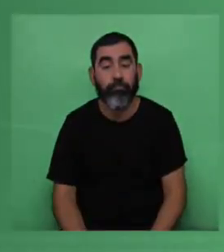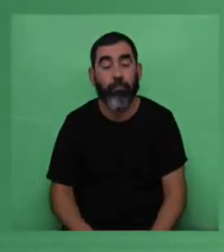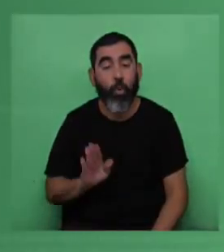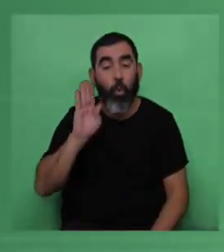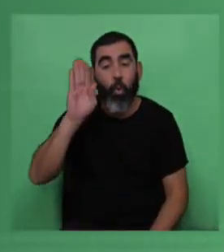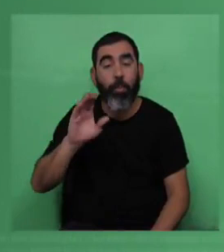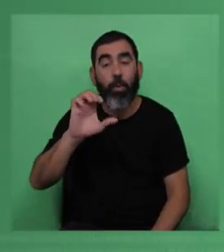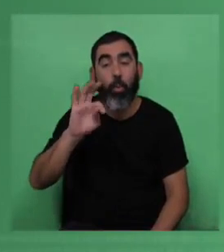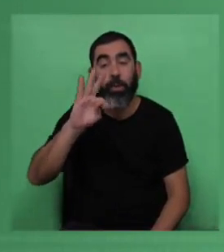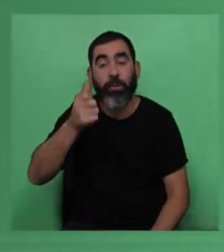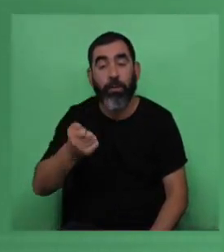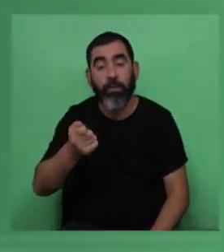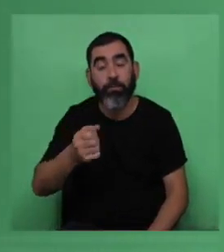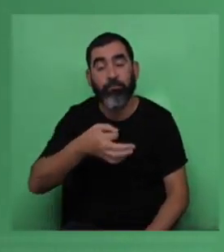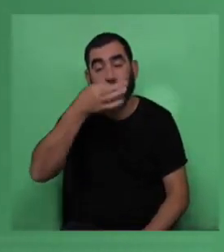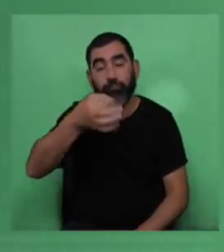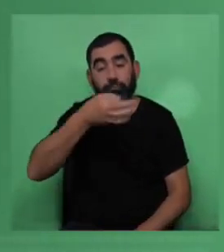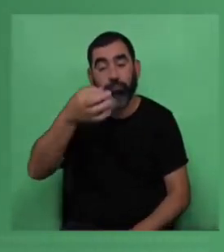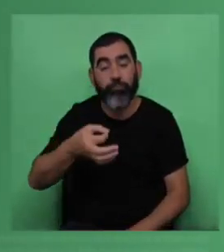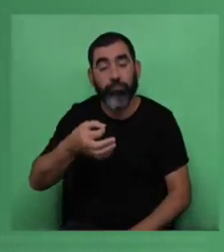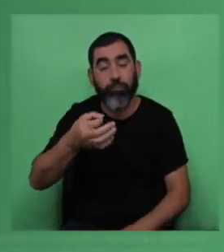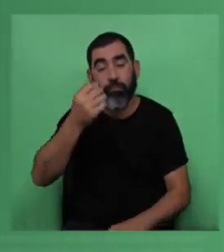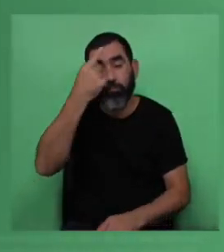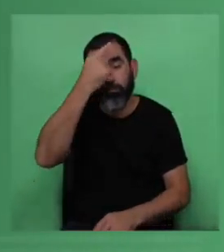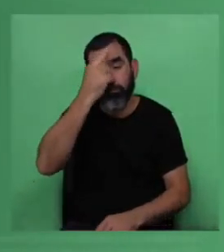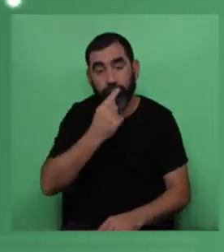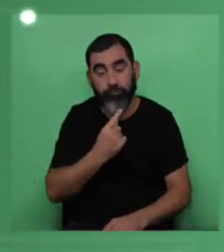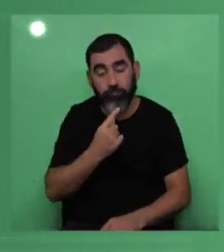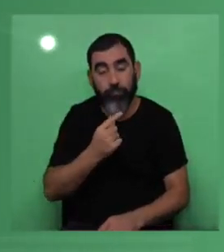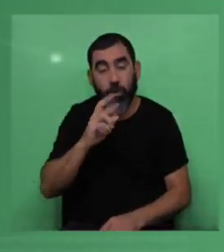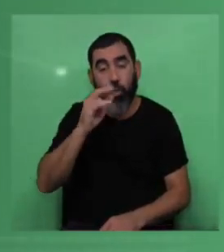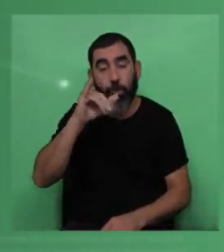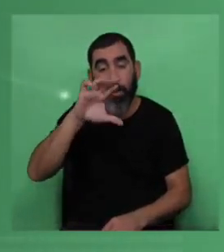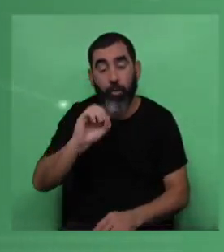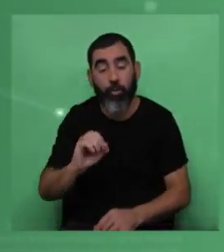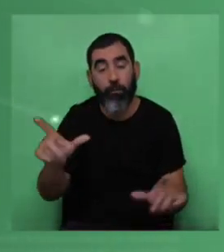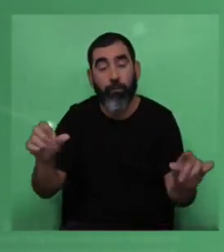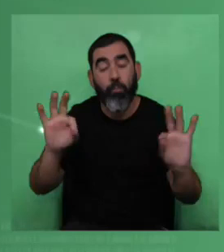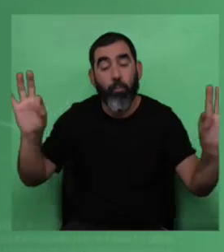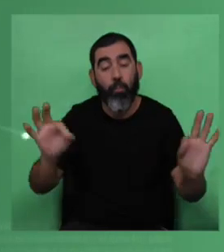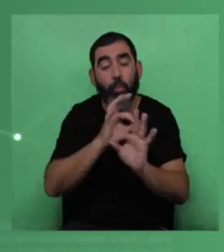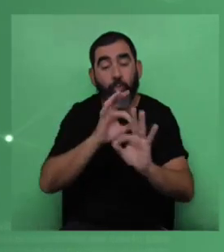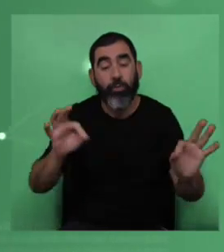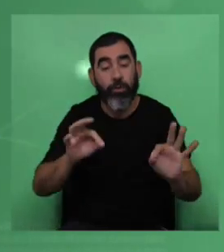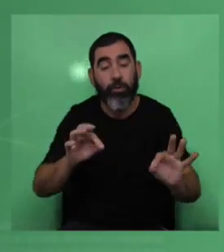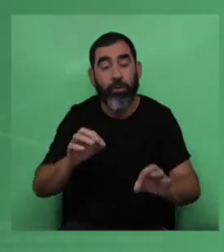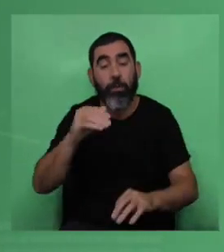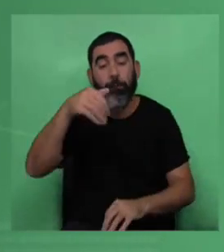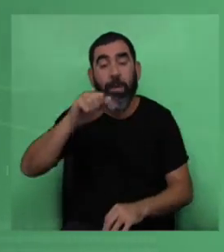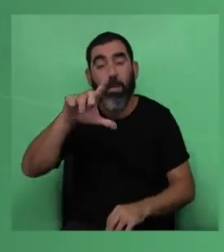Homenaje a Luisa Cuesta, con la exposición del busto realizado por la artista Lucía Romero y cierre musical a cargo de María Elena